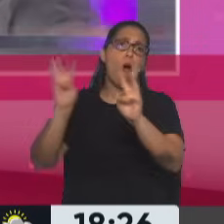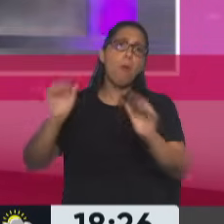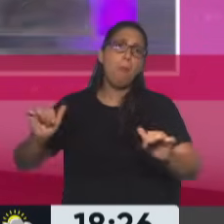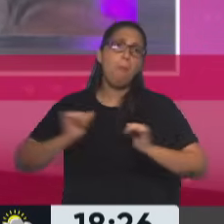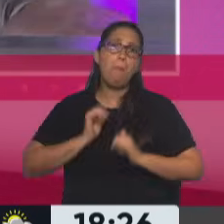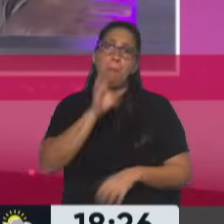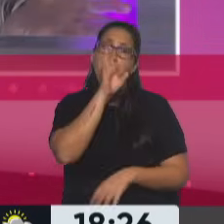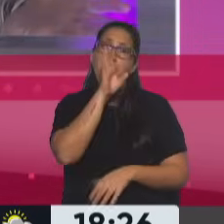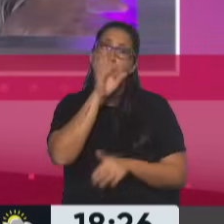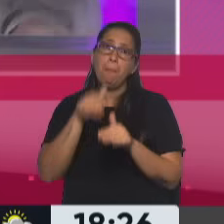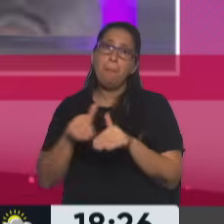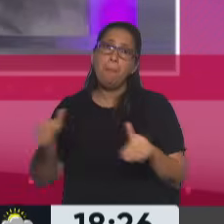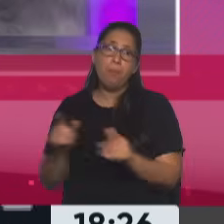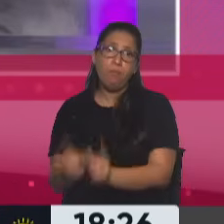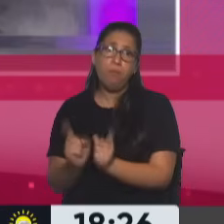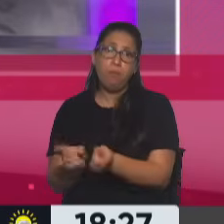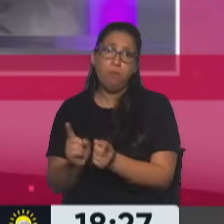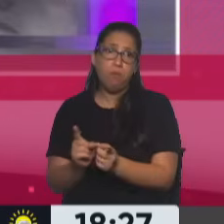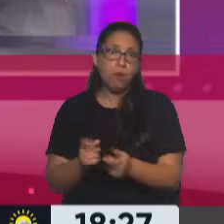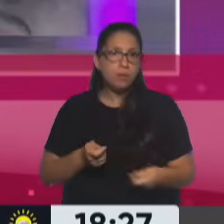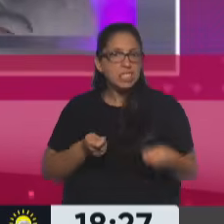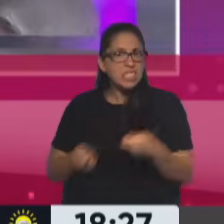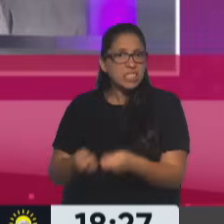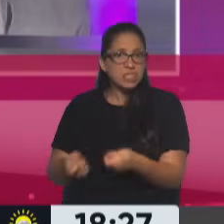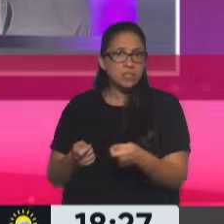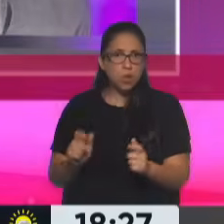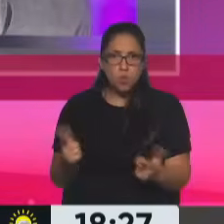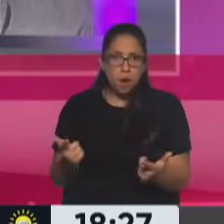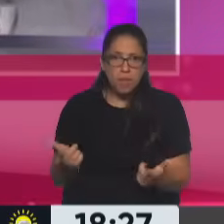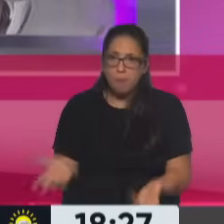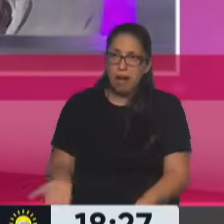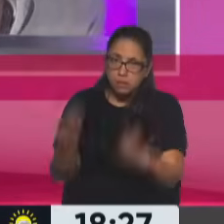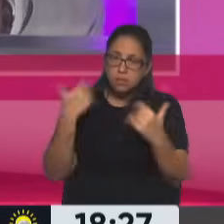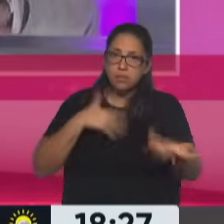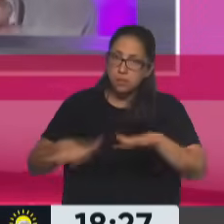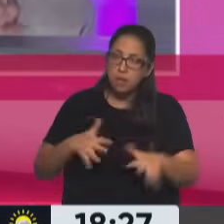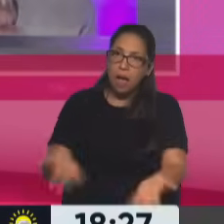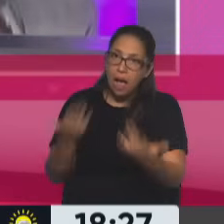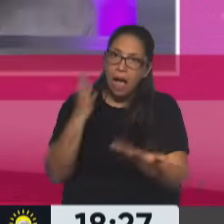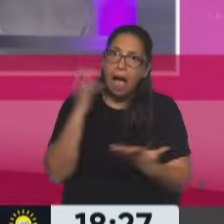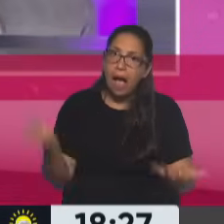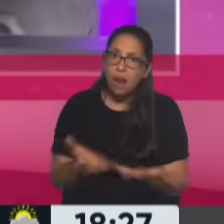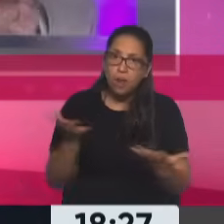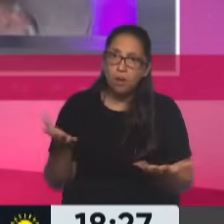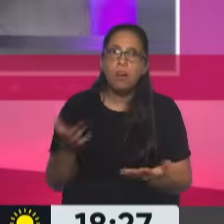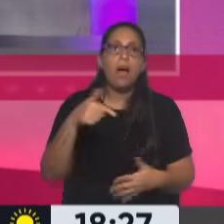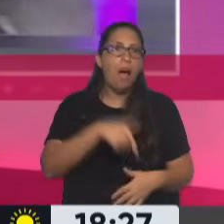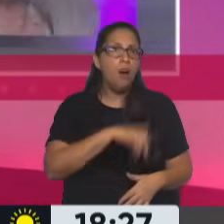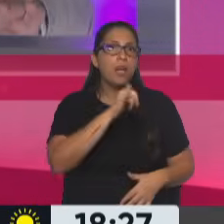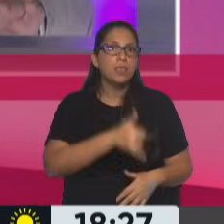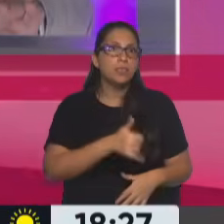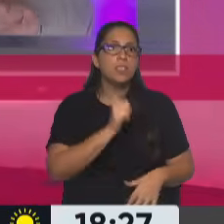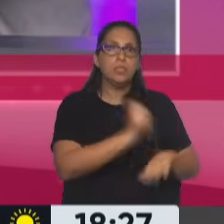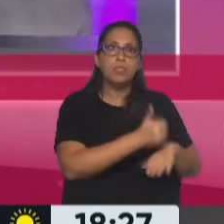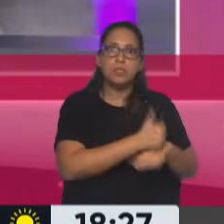no hace nada, y seguía sin hacer nada. Y no había un empuje para que la ONU hiciera algo. Por lo menos aparecen los incentivos sistémicos